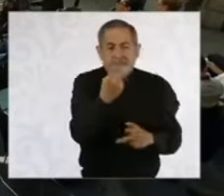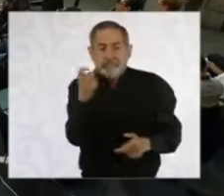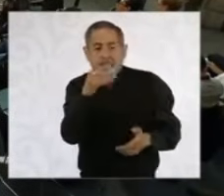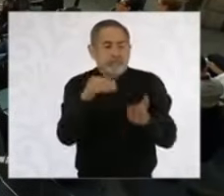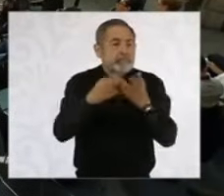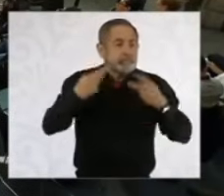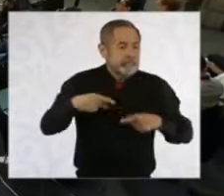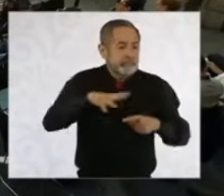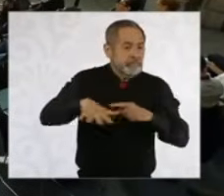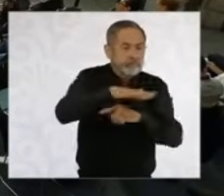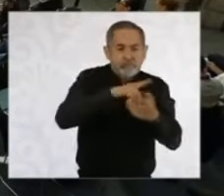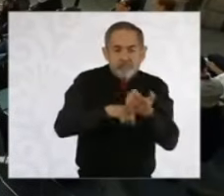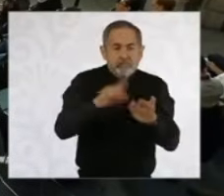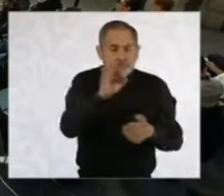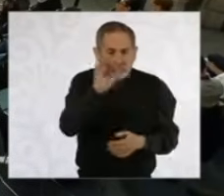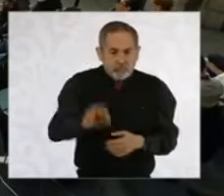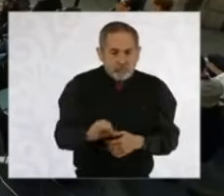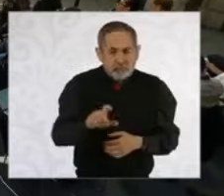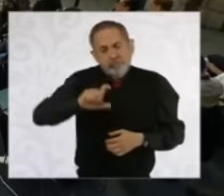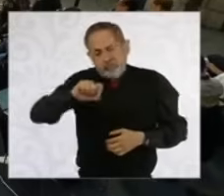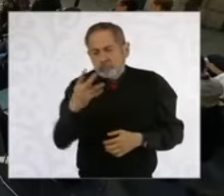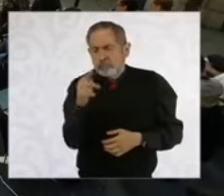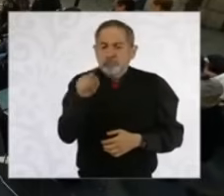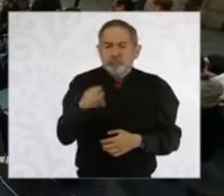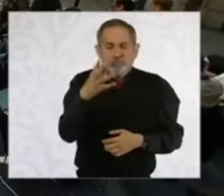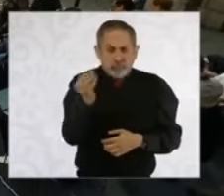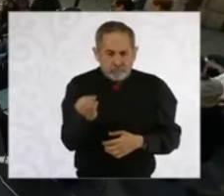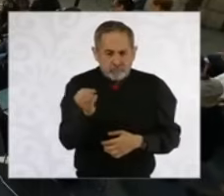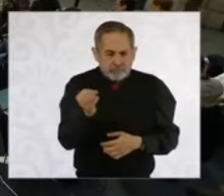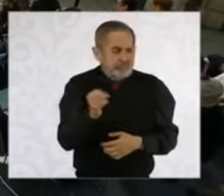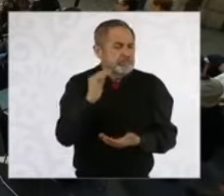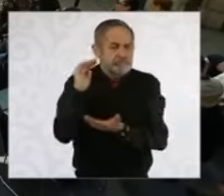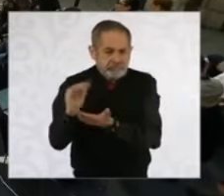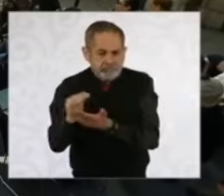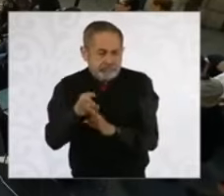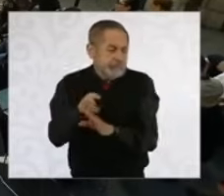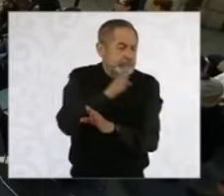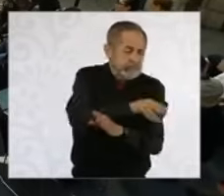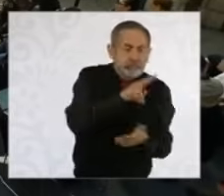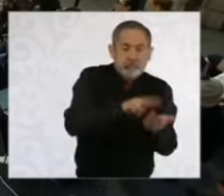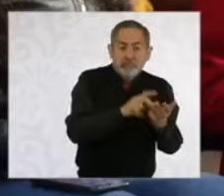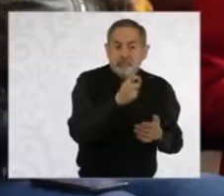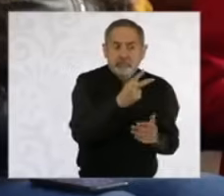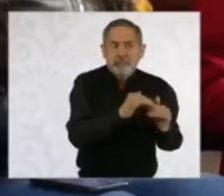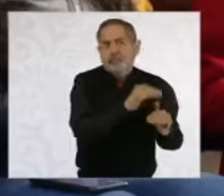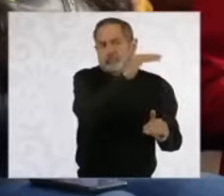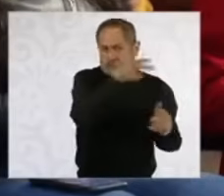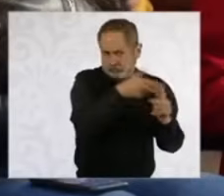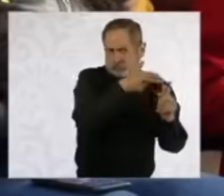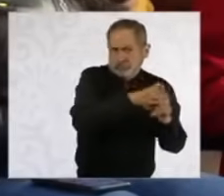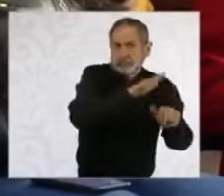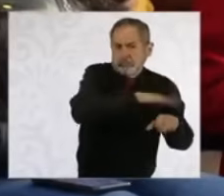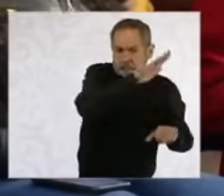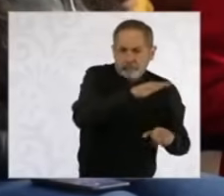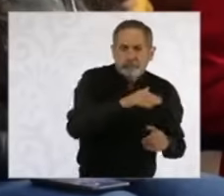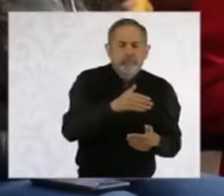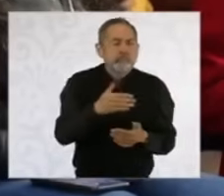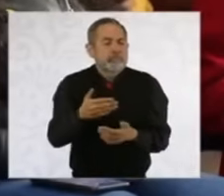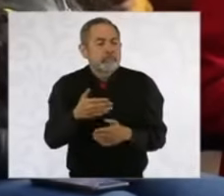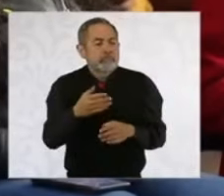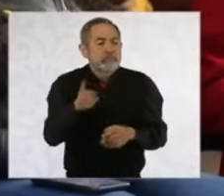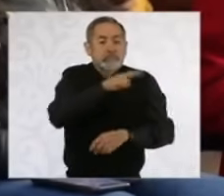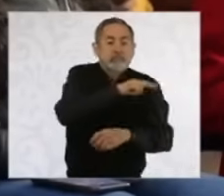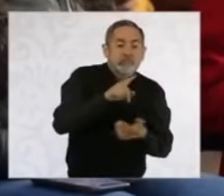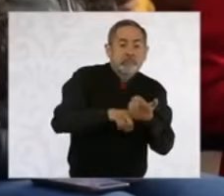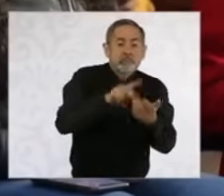del 2023 fue de 24.9, tasa menor que la del 2022, que fue de 25.9, y menor que la del